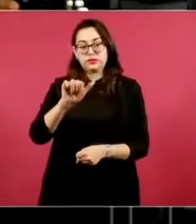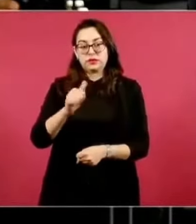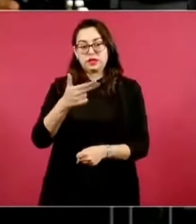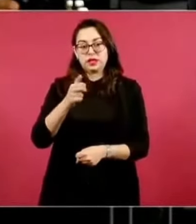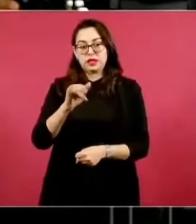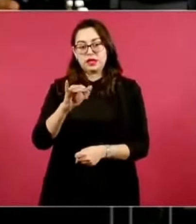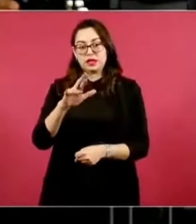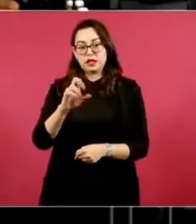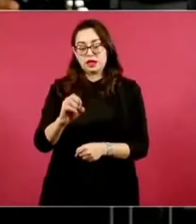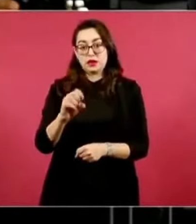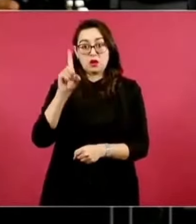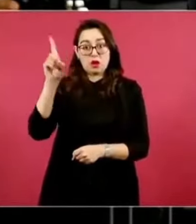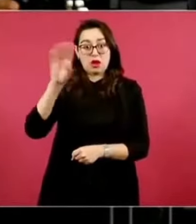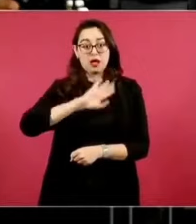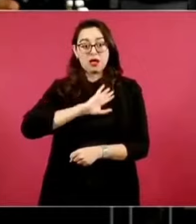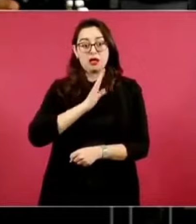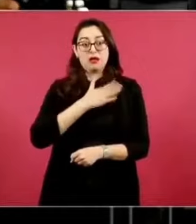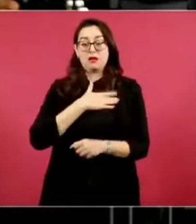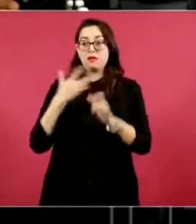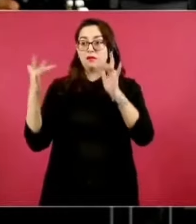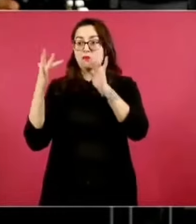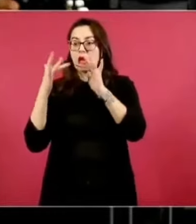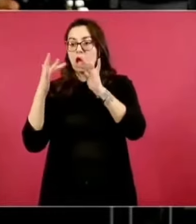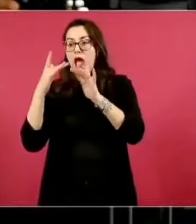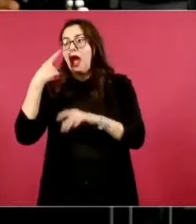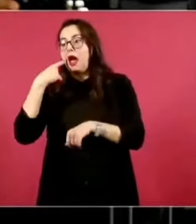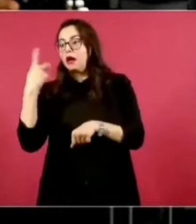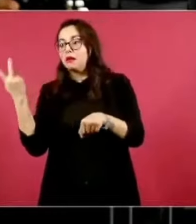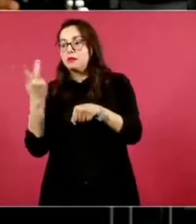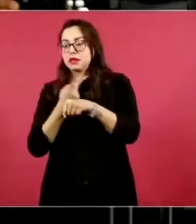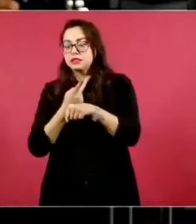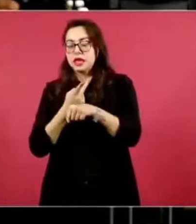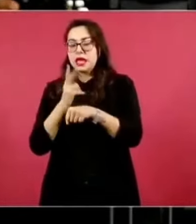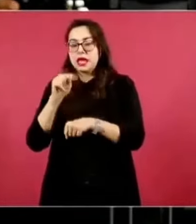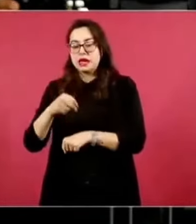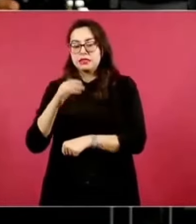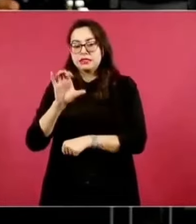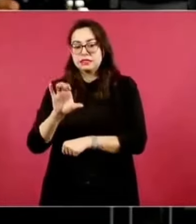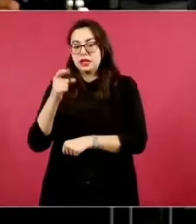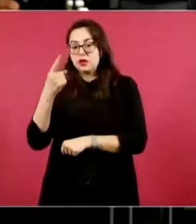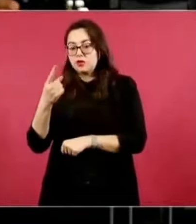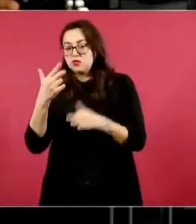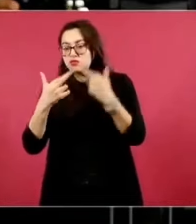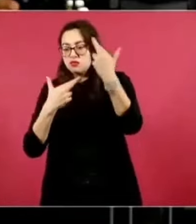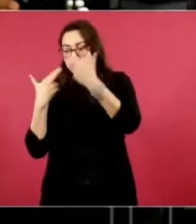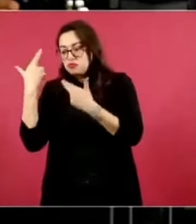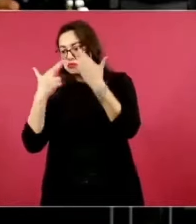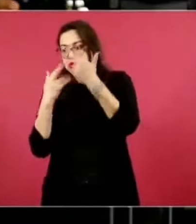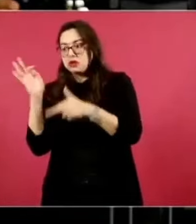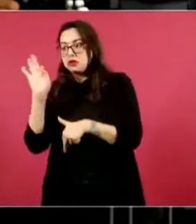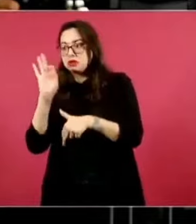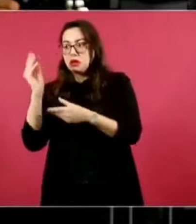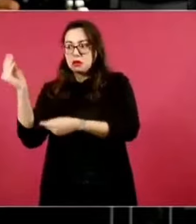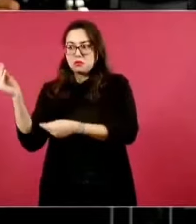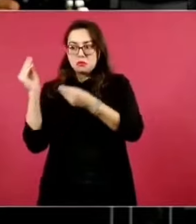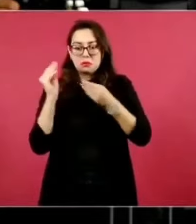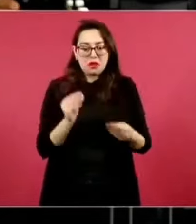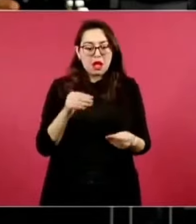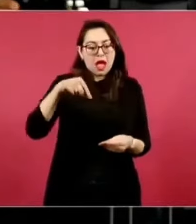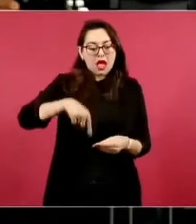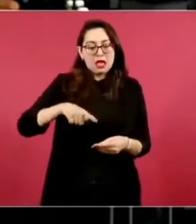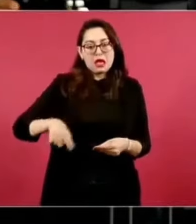España para conocer sobre la terapia celular ns1 y analizar la posibilidad de que se aplique en México a